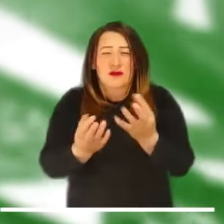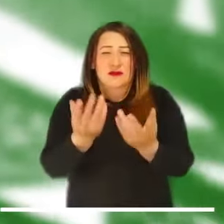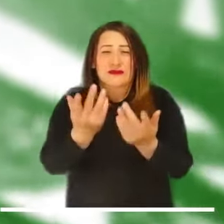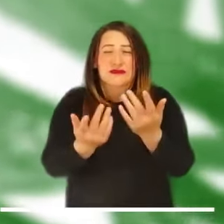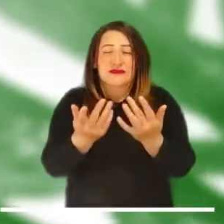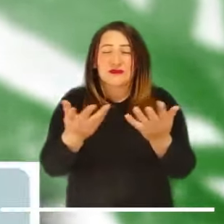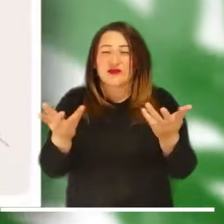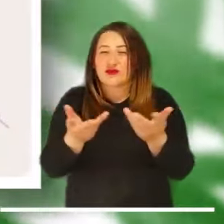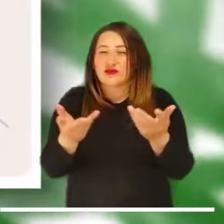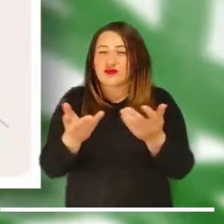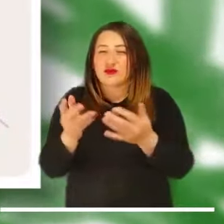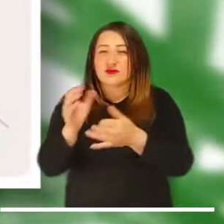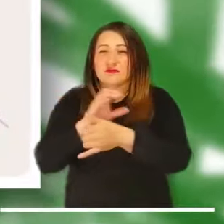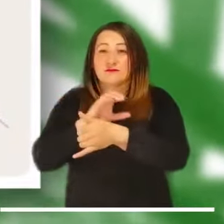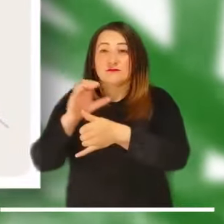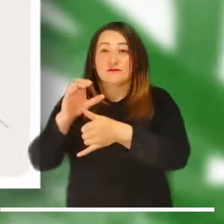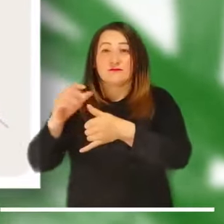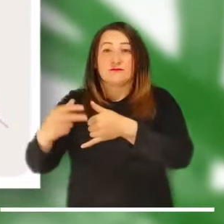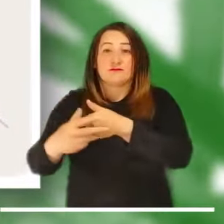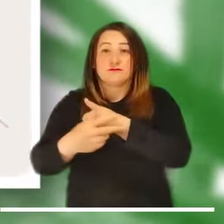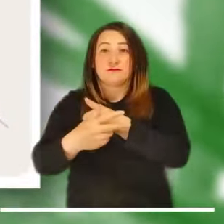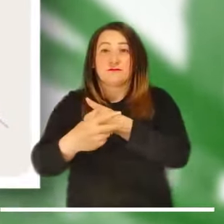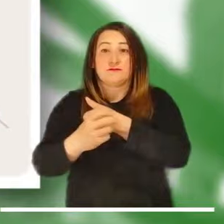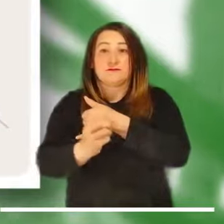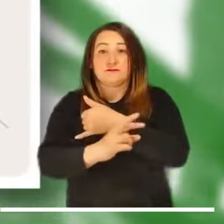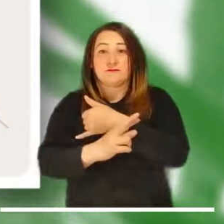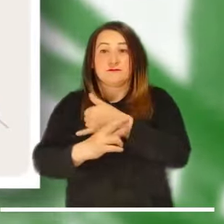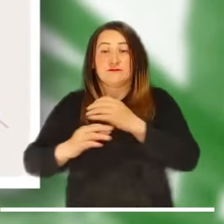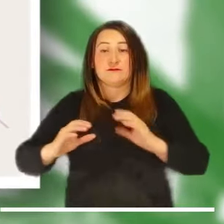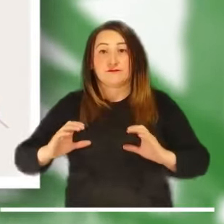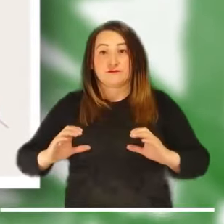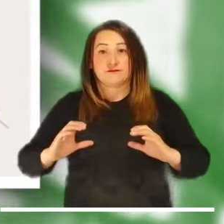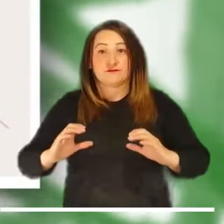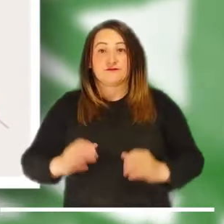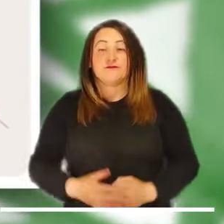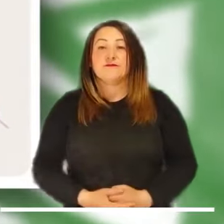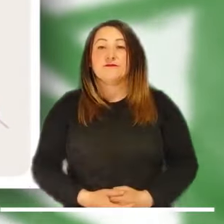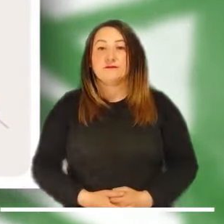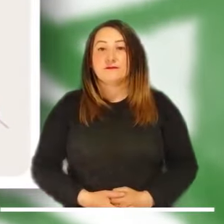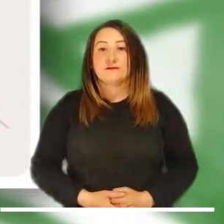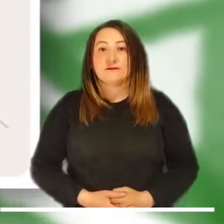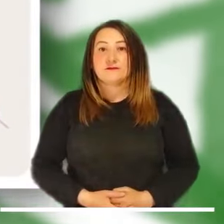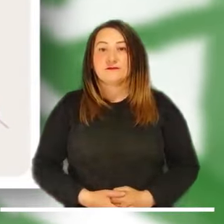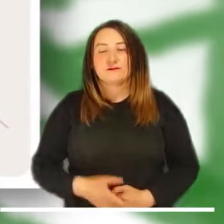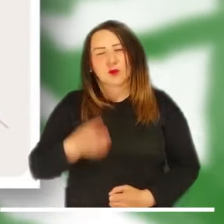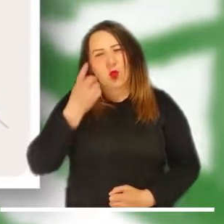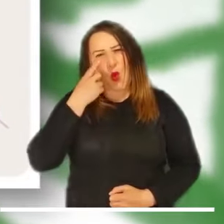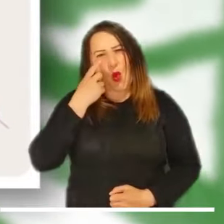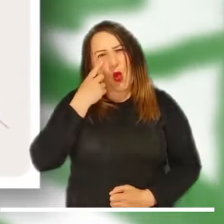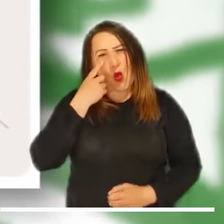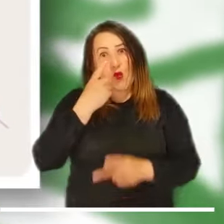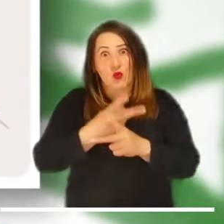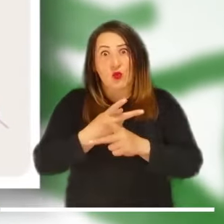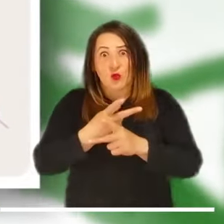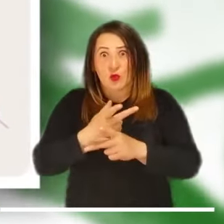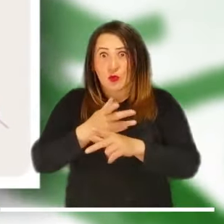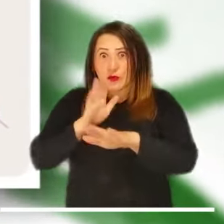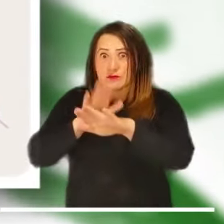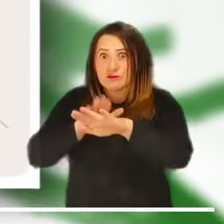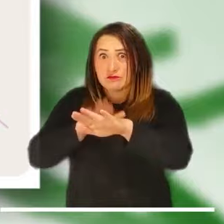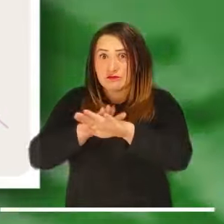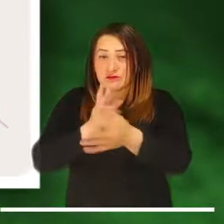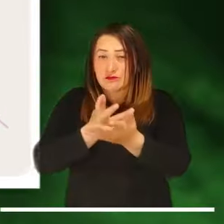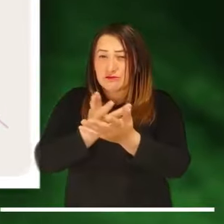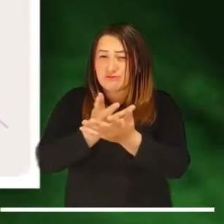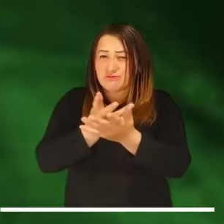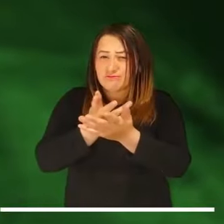La probabilidad de incendios se mantendrá elevada en el Caribe, los Andes, la Orinoquía y Caquetá.